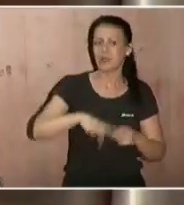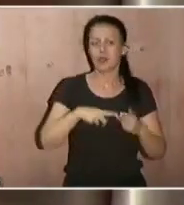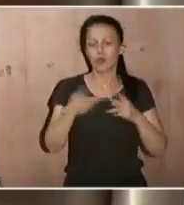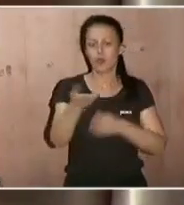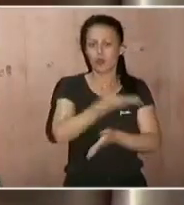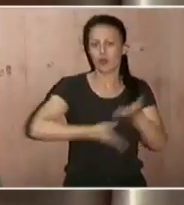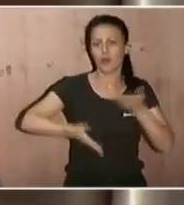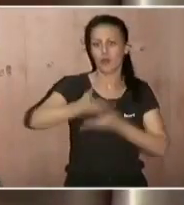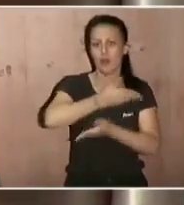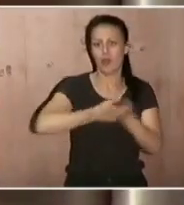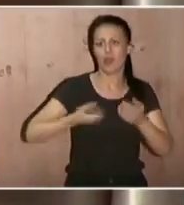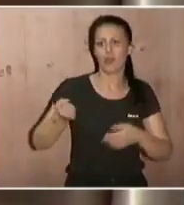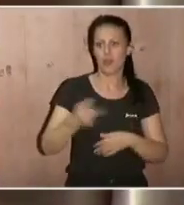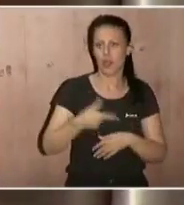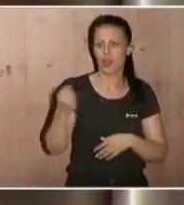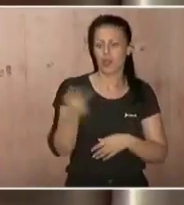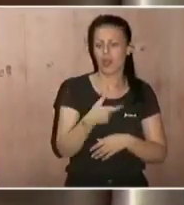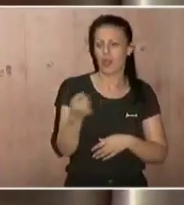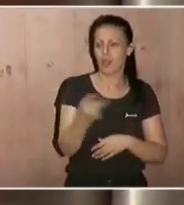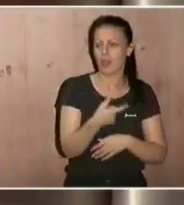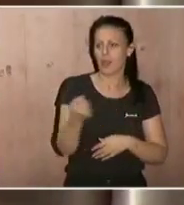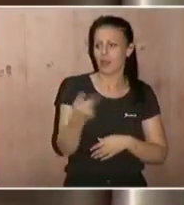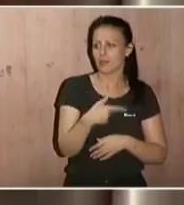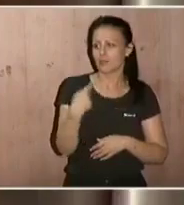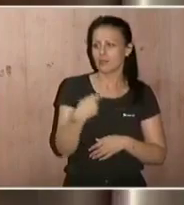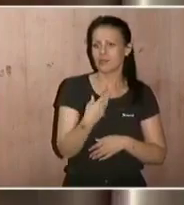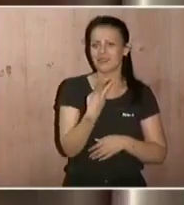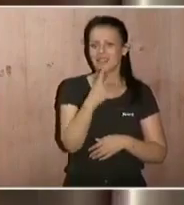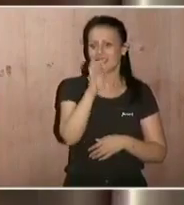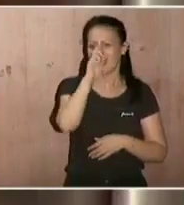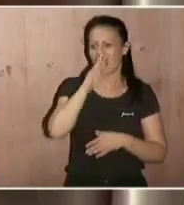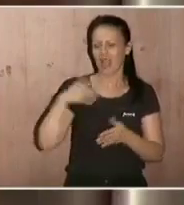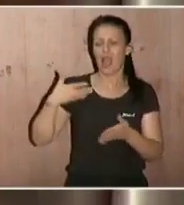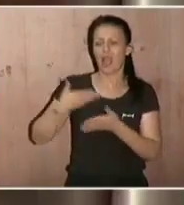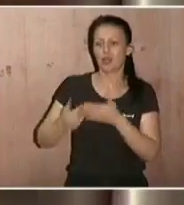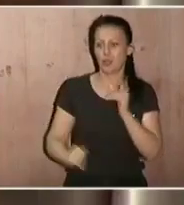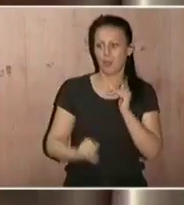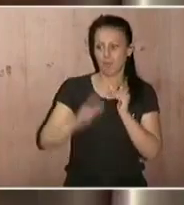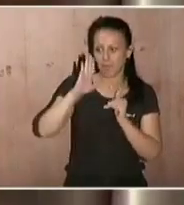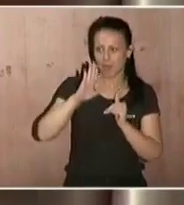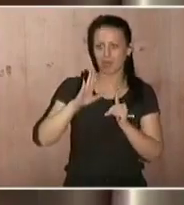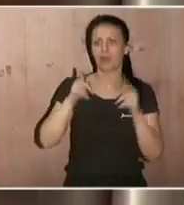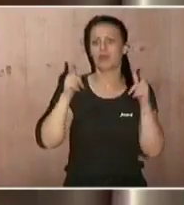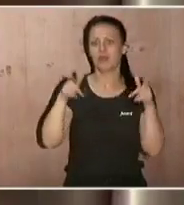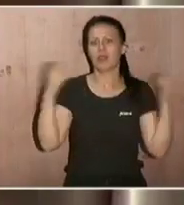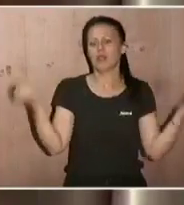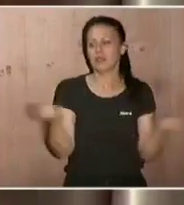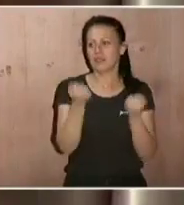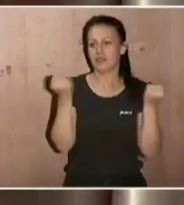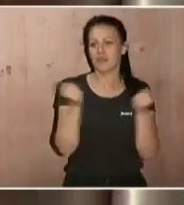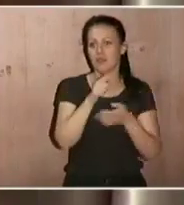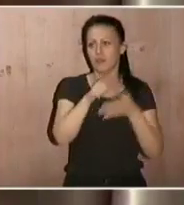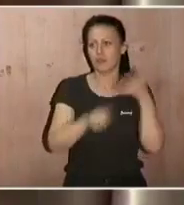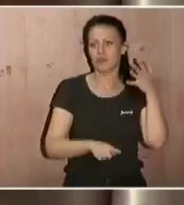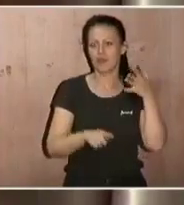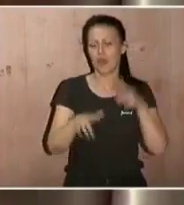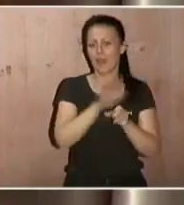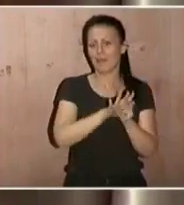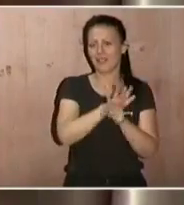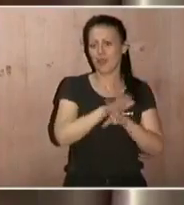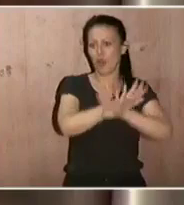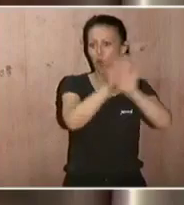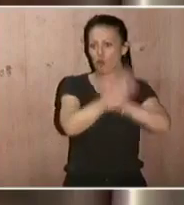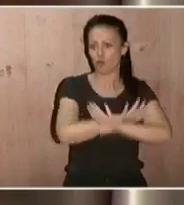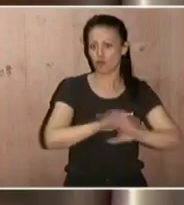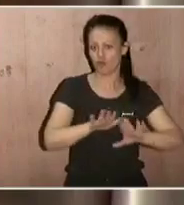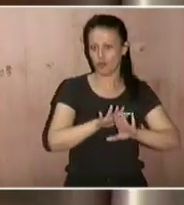colaboración constante y generosa a lo largo de más de 3 décadas con la intensa actividad desplegada en ese último ámbito por nuestra